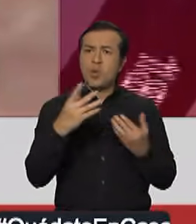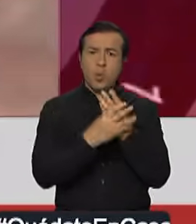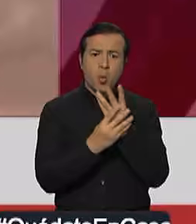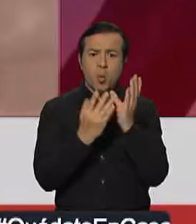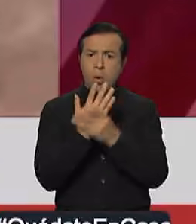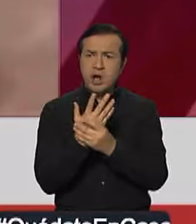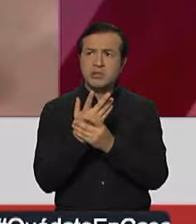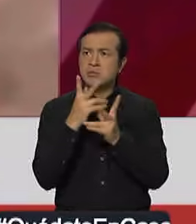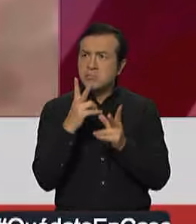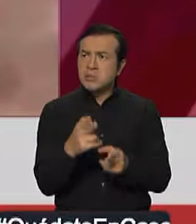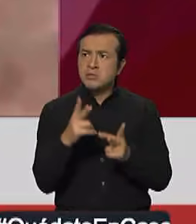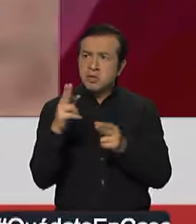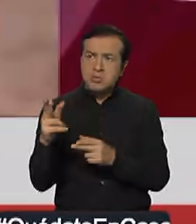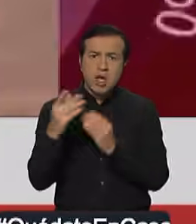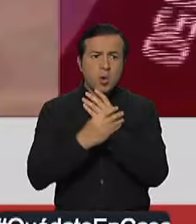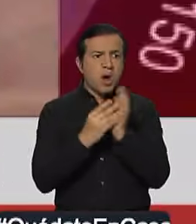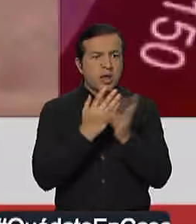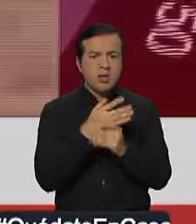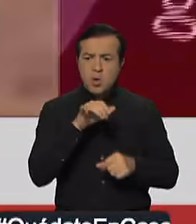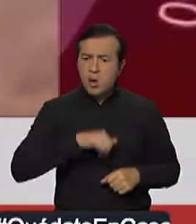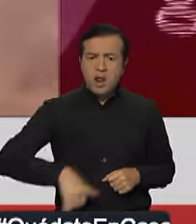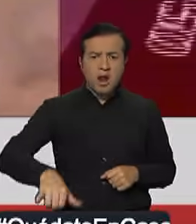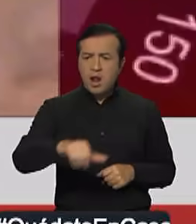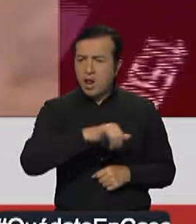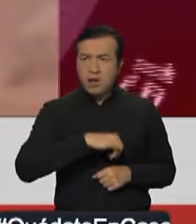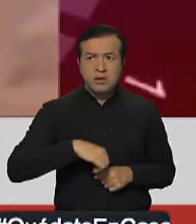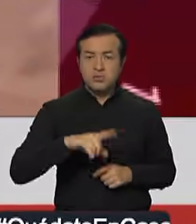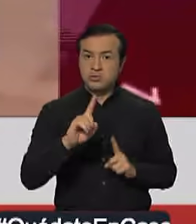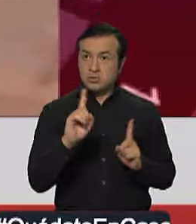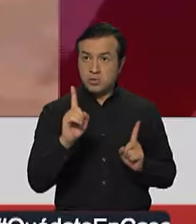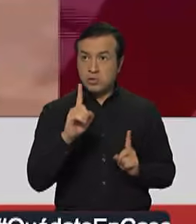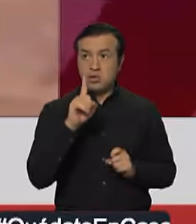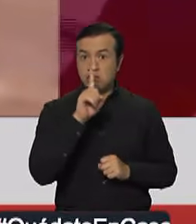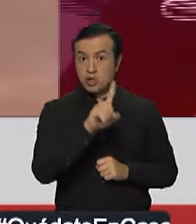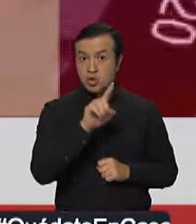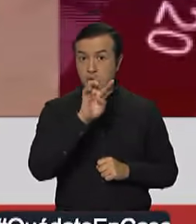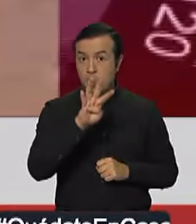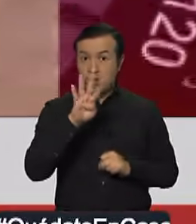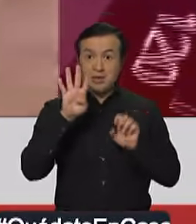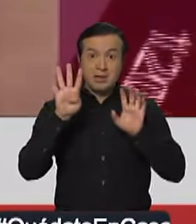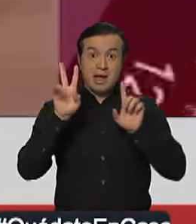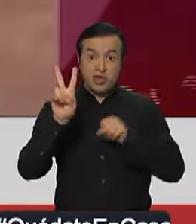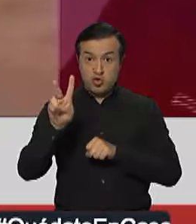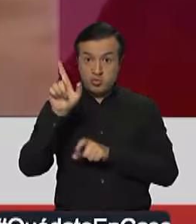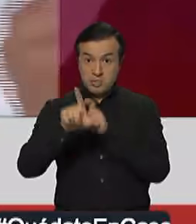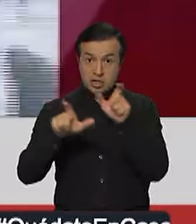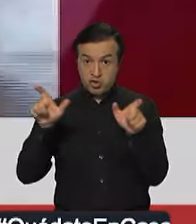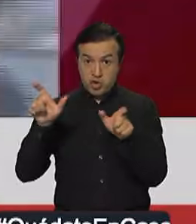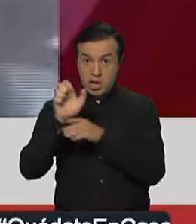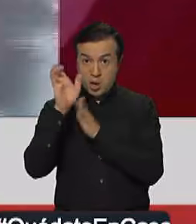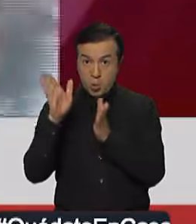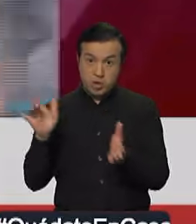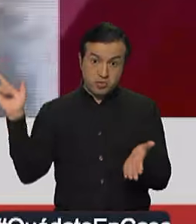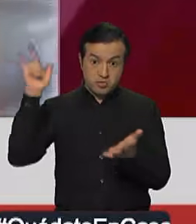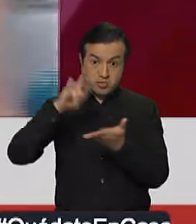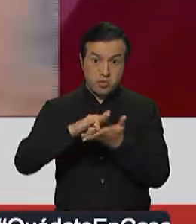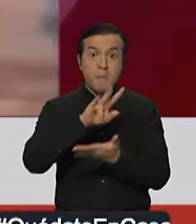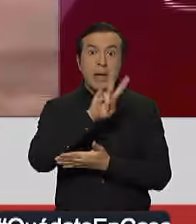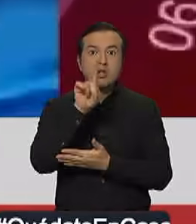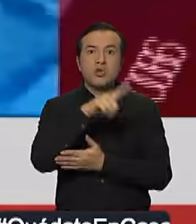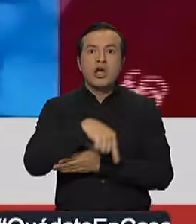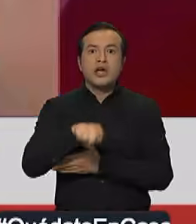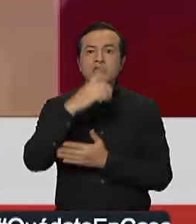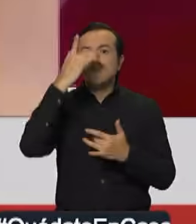guantes para todos los pasajeros. Lo cierto es que de los 142 compatriotas, 21 de ellos